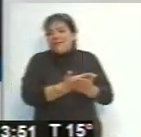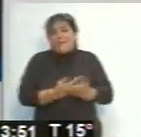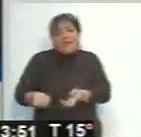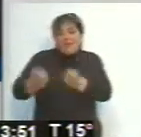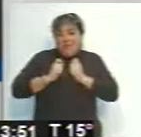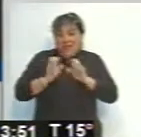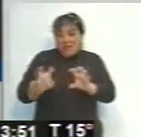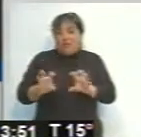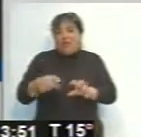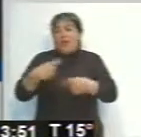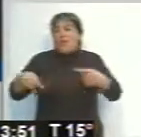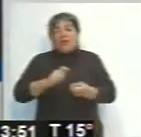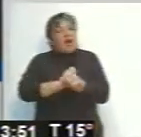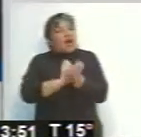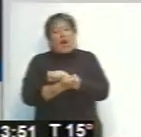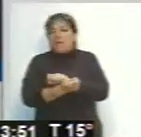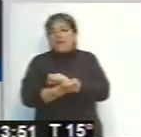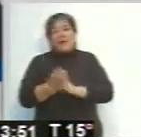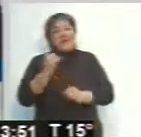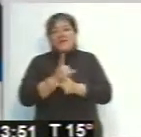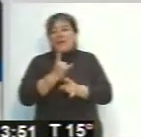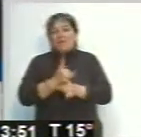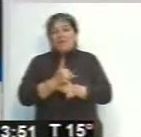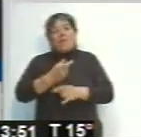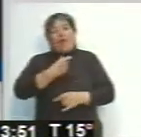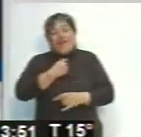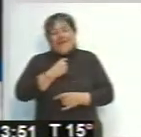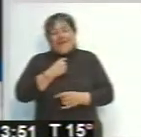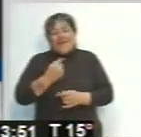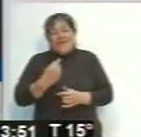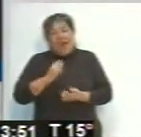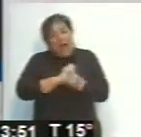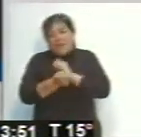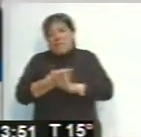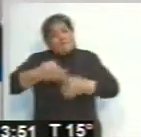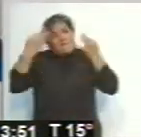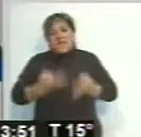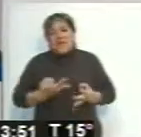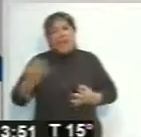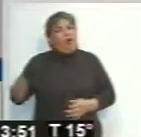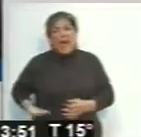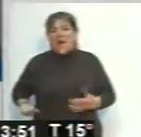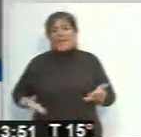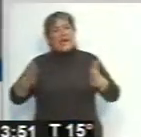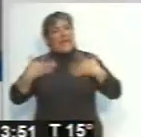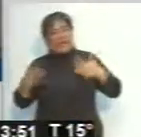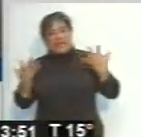cosas cambian, y siempre como uno quiere, ¿no? Cambiando para bien, con todas las ganas y toda la alegría.